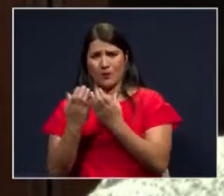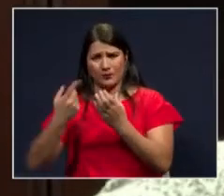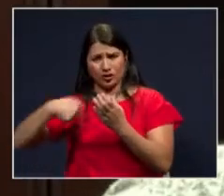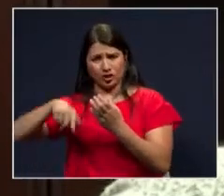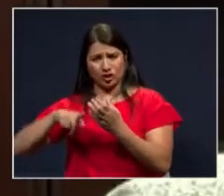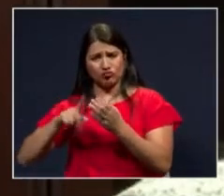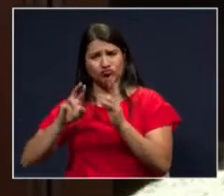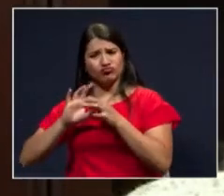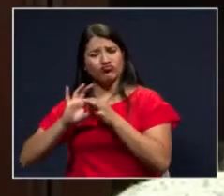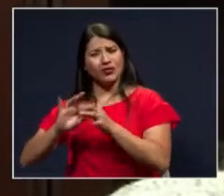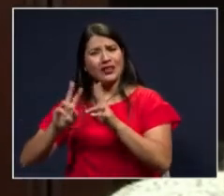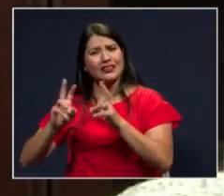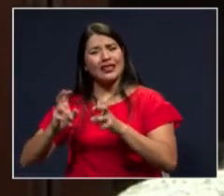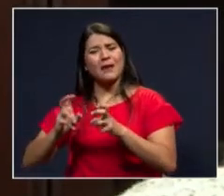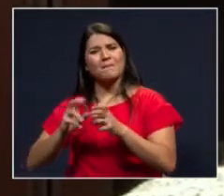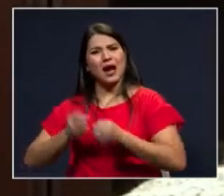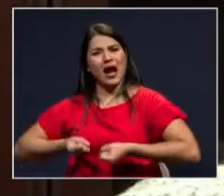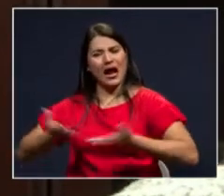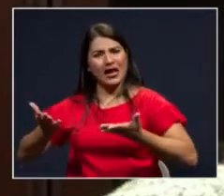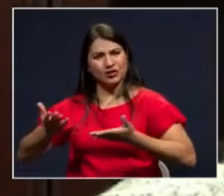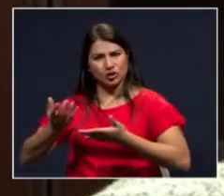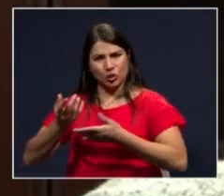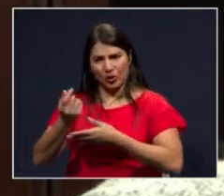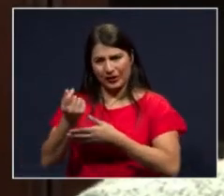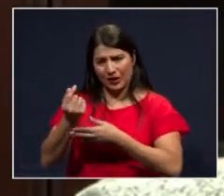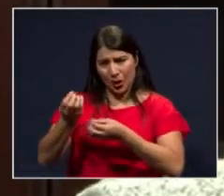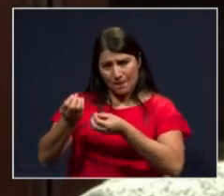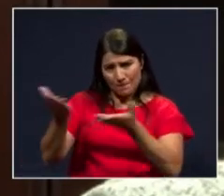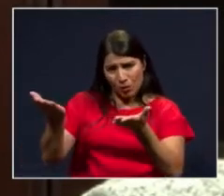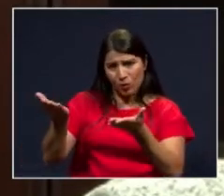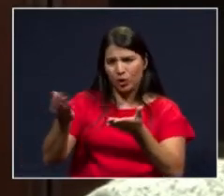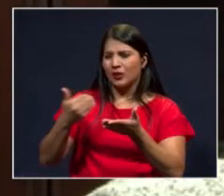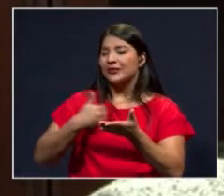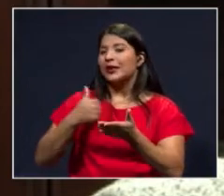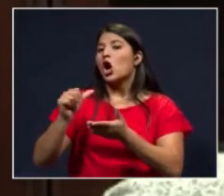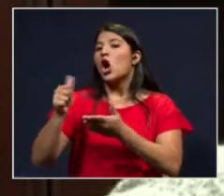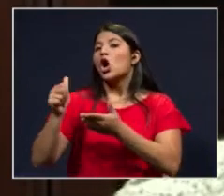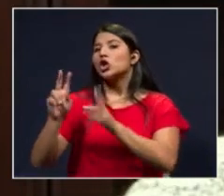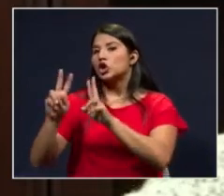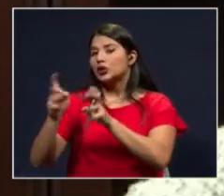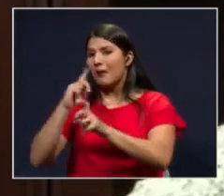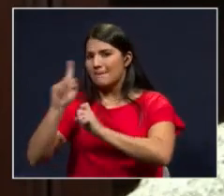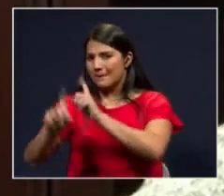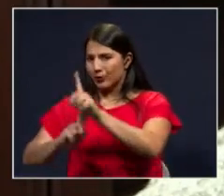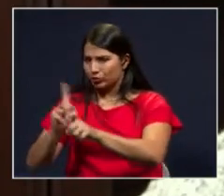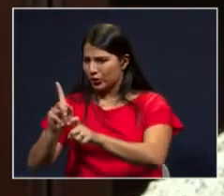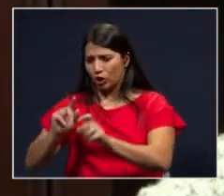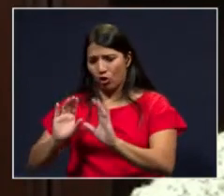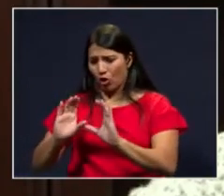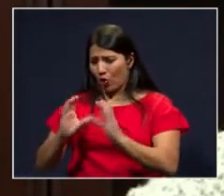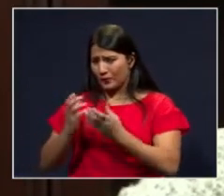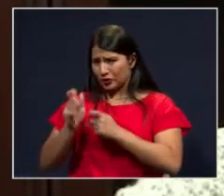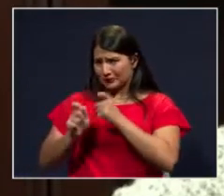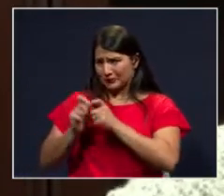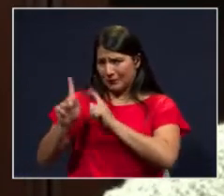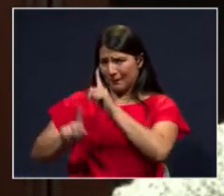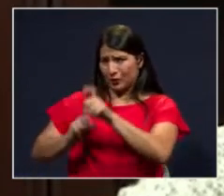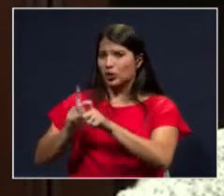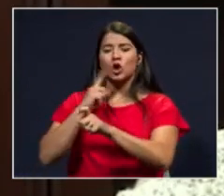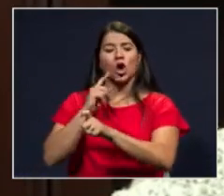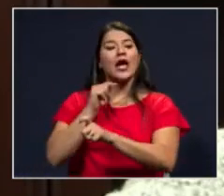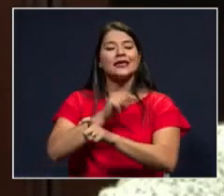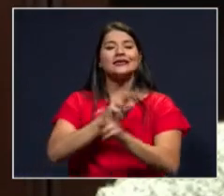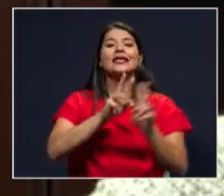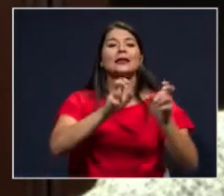ya una programación muy amplia en temas que tienen que ver con el objetivo de la comisión. Y me parece, reitero, que este tema que